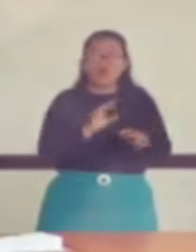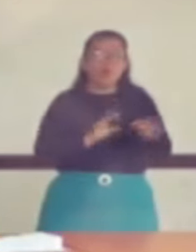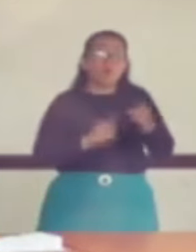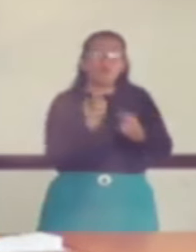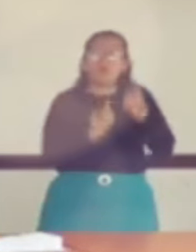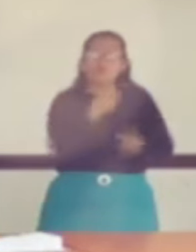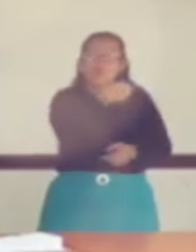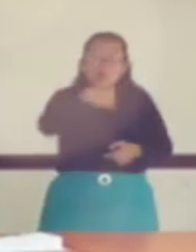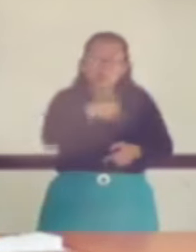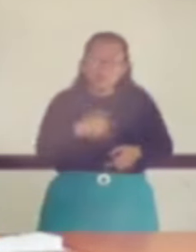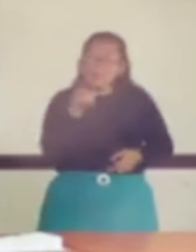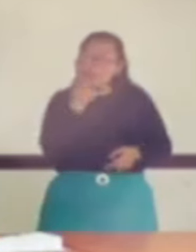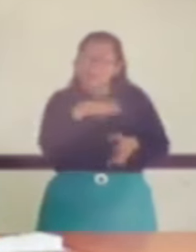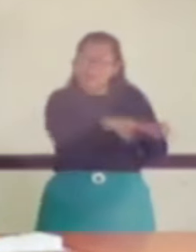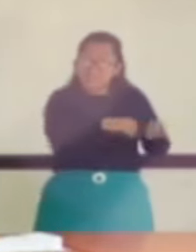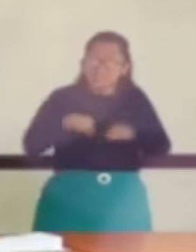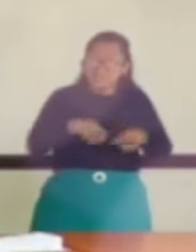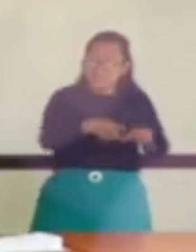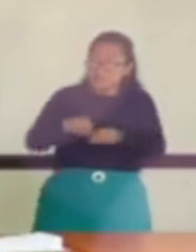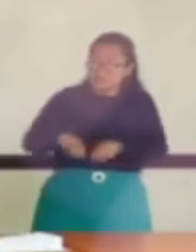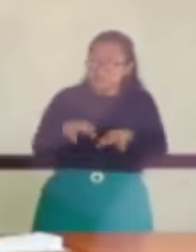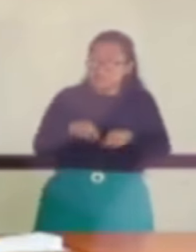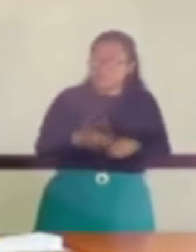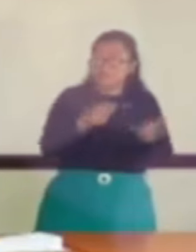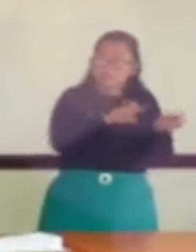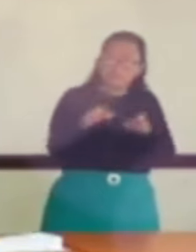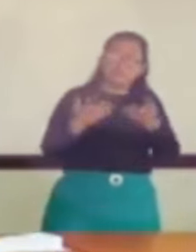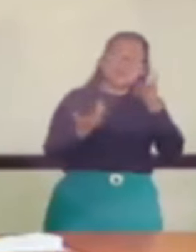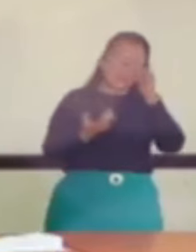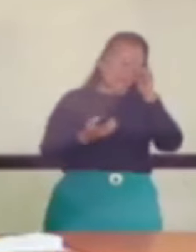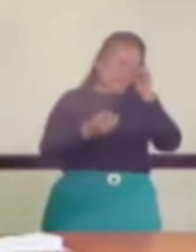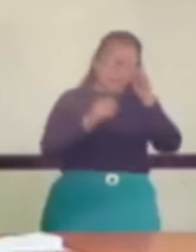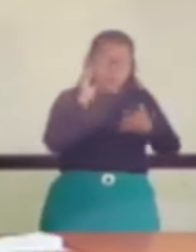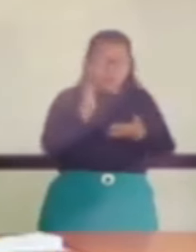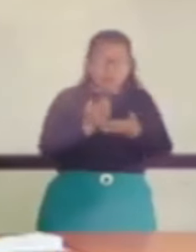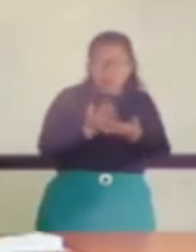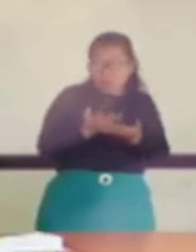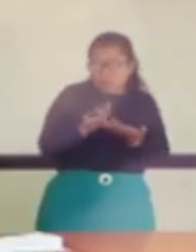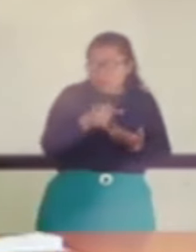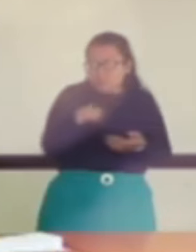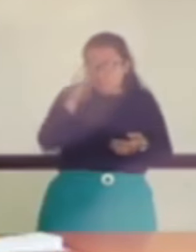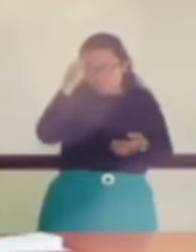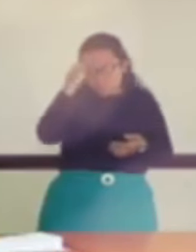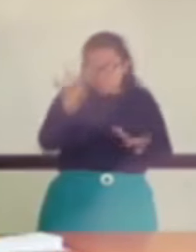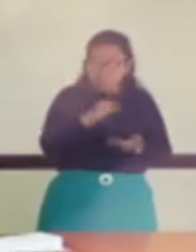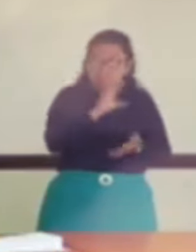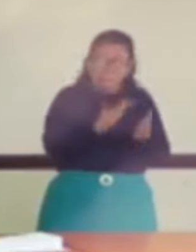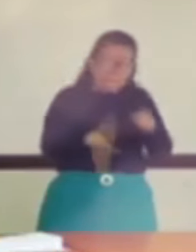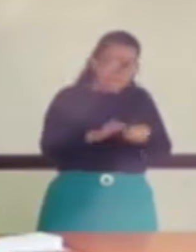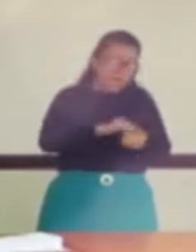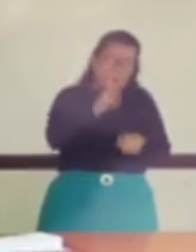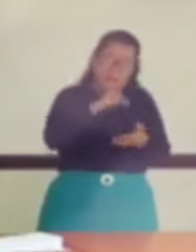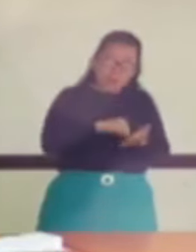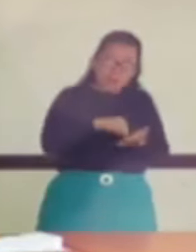estaban sustrayendo específicamente, considerando que se superan los 3 millones, casi los 3,5 millones